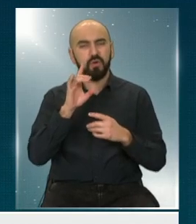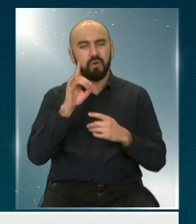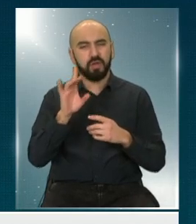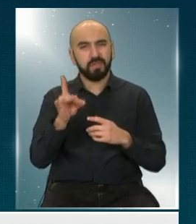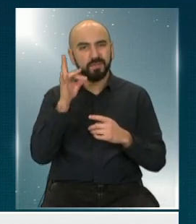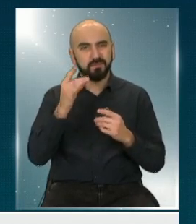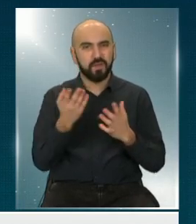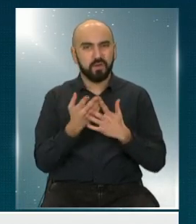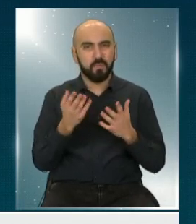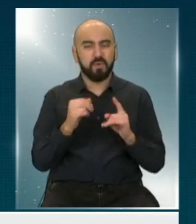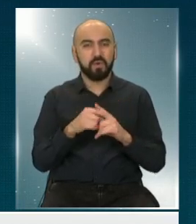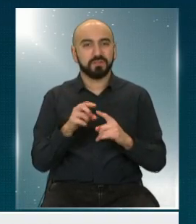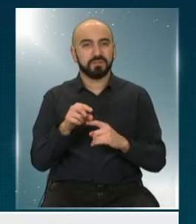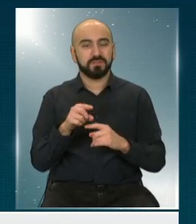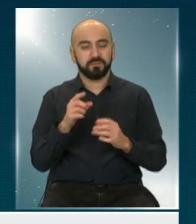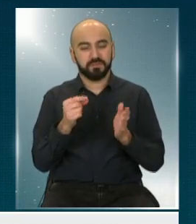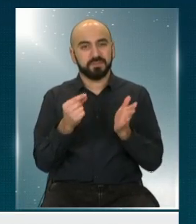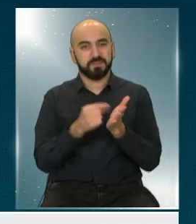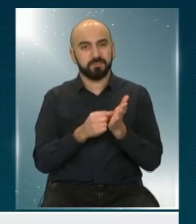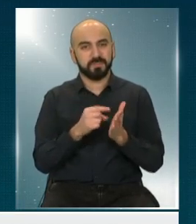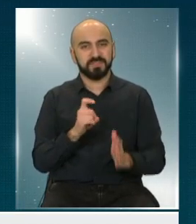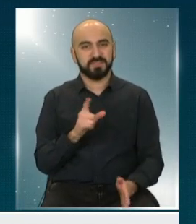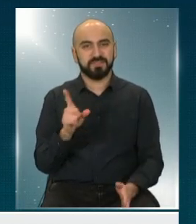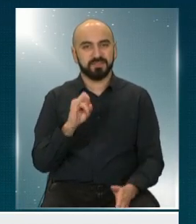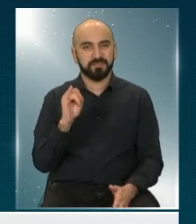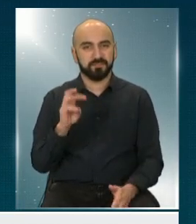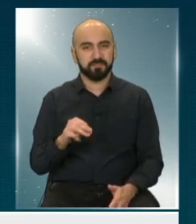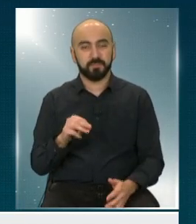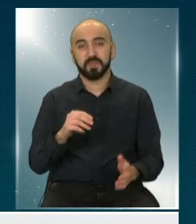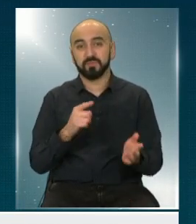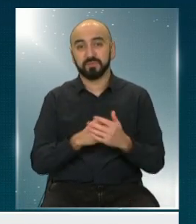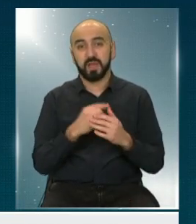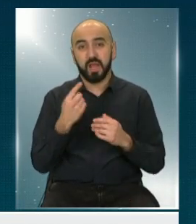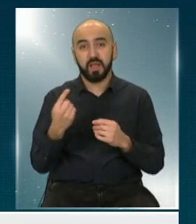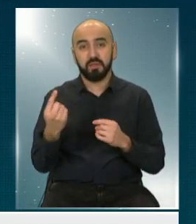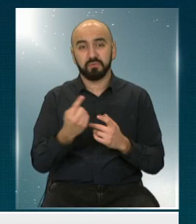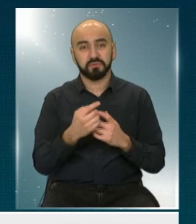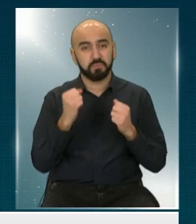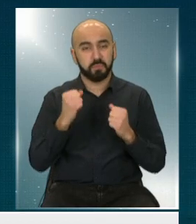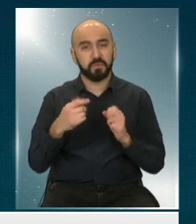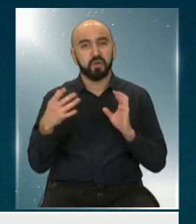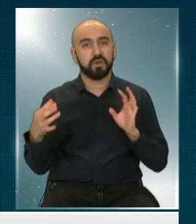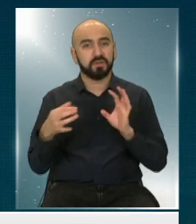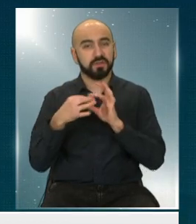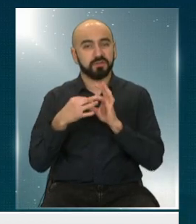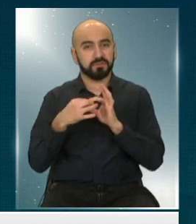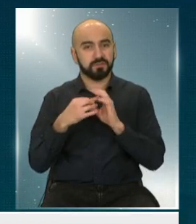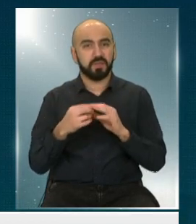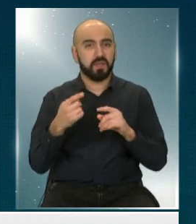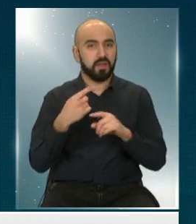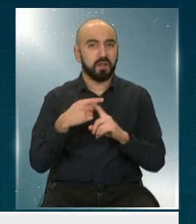cada teléfono y cada usuario podrá conectarse con un operador de otra red